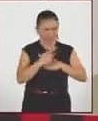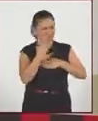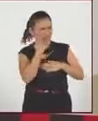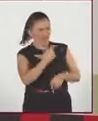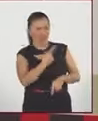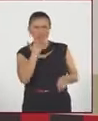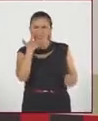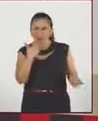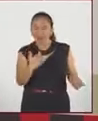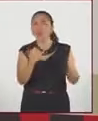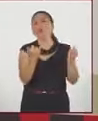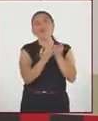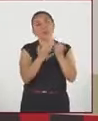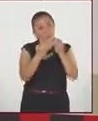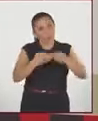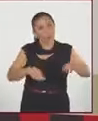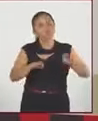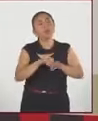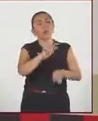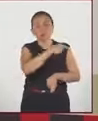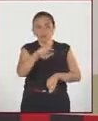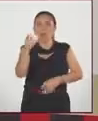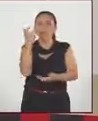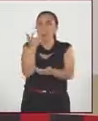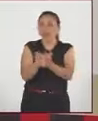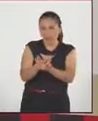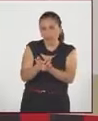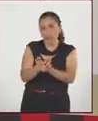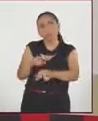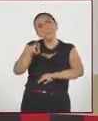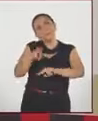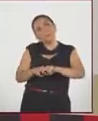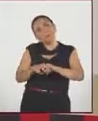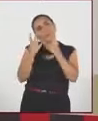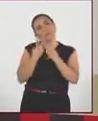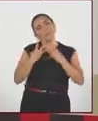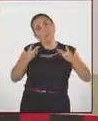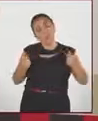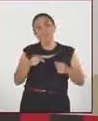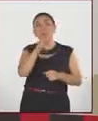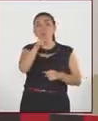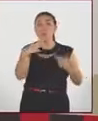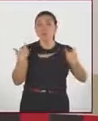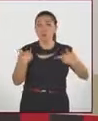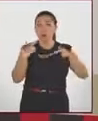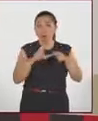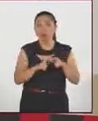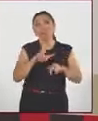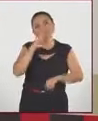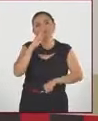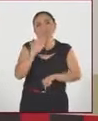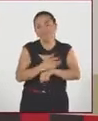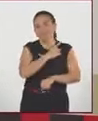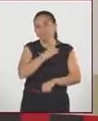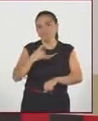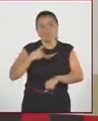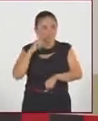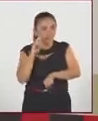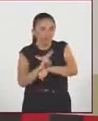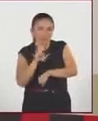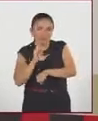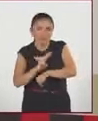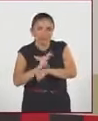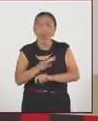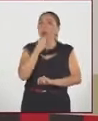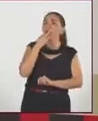es importante pues siempre el descanso, ¿no? El papel del docente siempre observar,